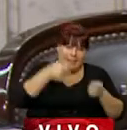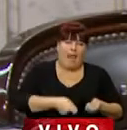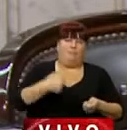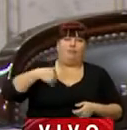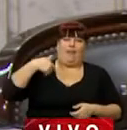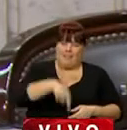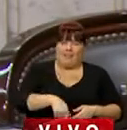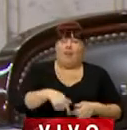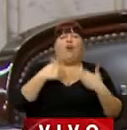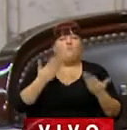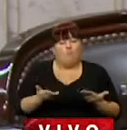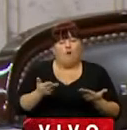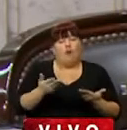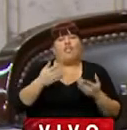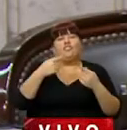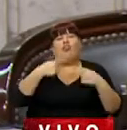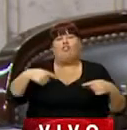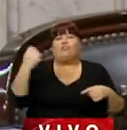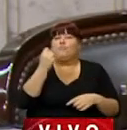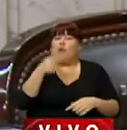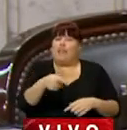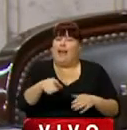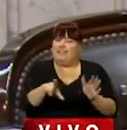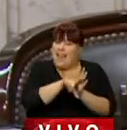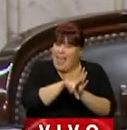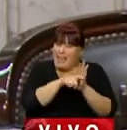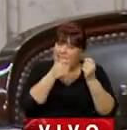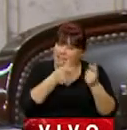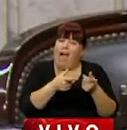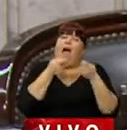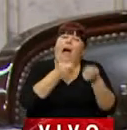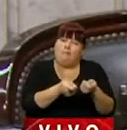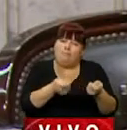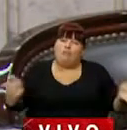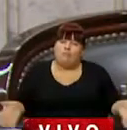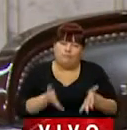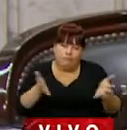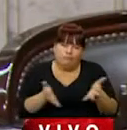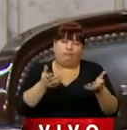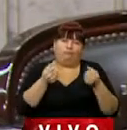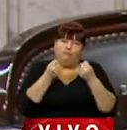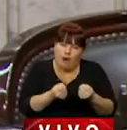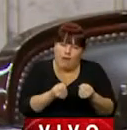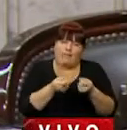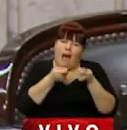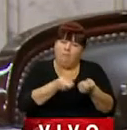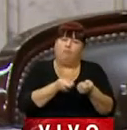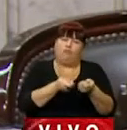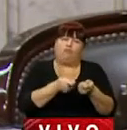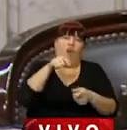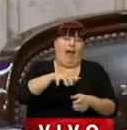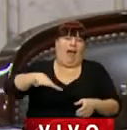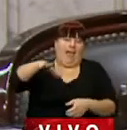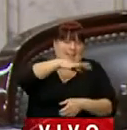para el país, y por eso instrumentos tan importantes como esta ley para apoyar, fomentar, apalancar y sostener a